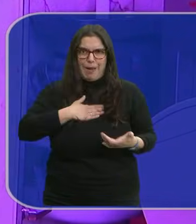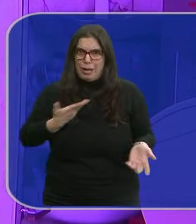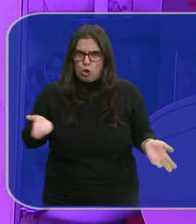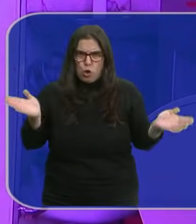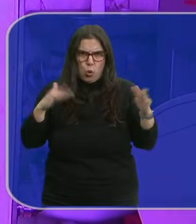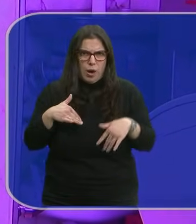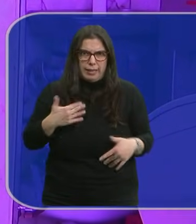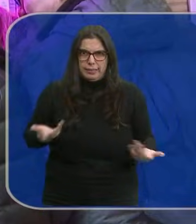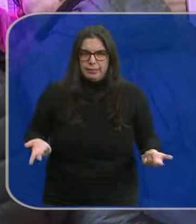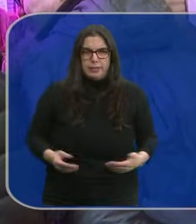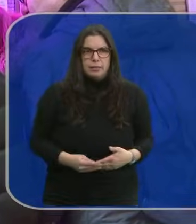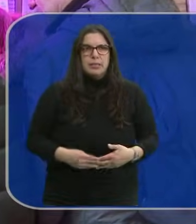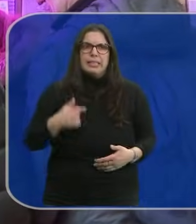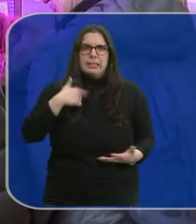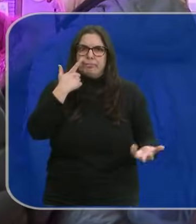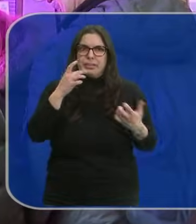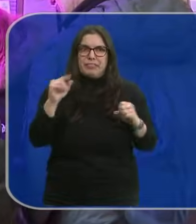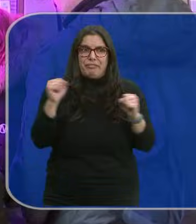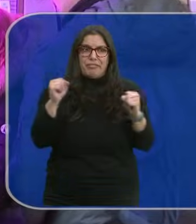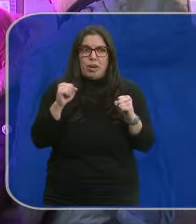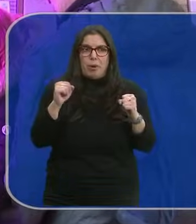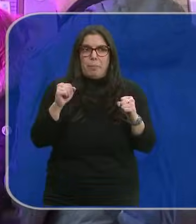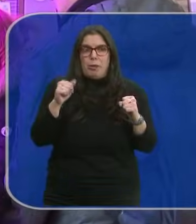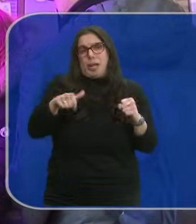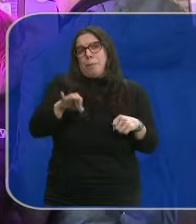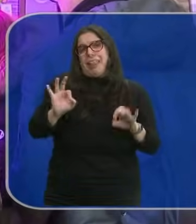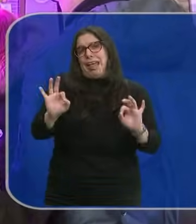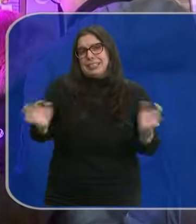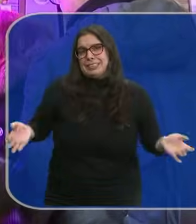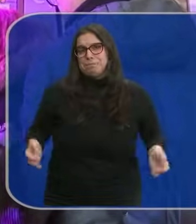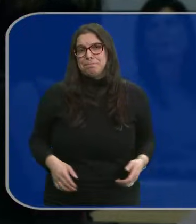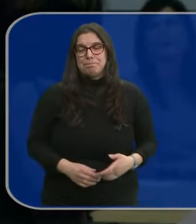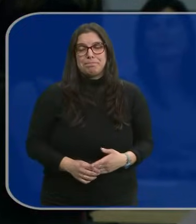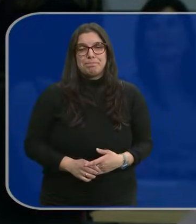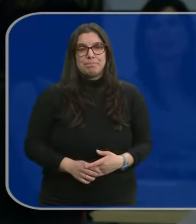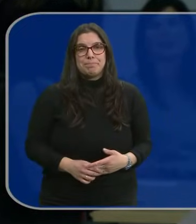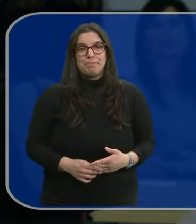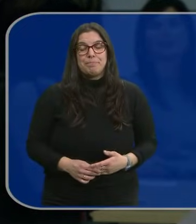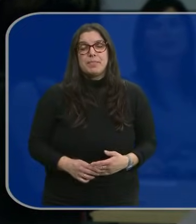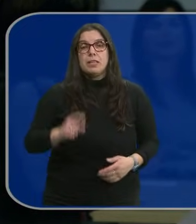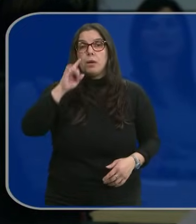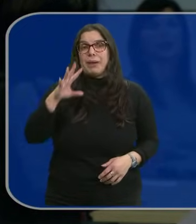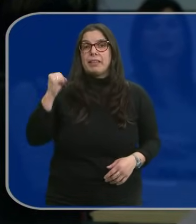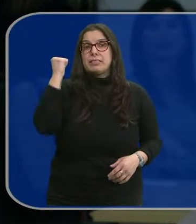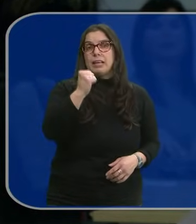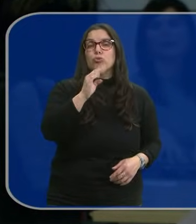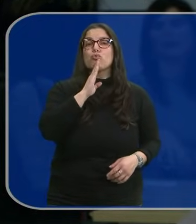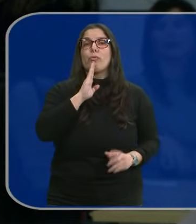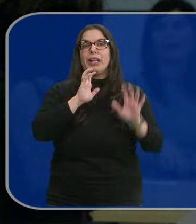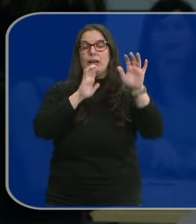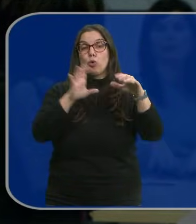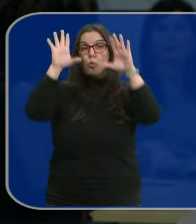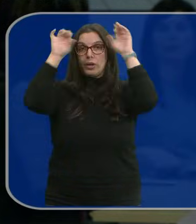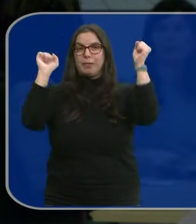desagradable en cuanto a temperatura. Sí que he notado frío, pero es que hace mucho frío aquí en Palencia. Presunto caso de asesinato en León. La Guardia